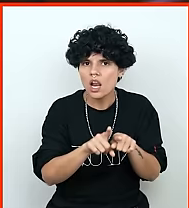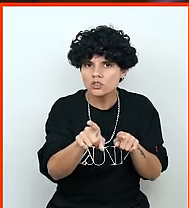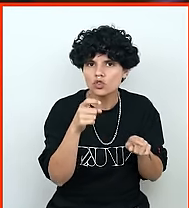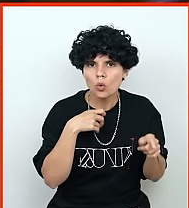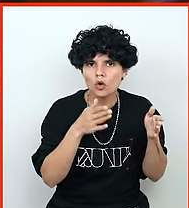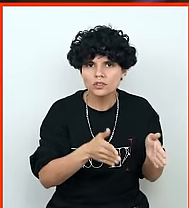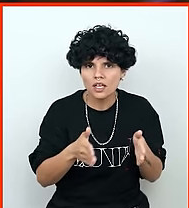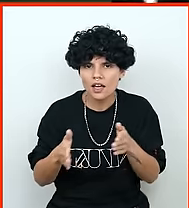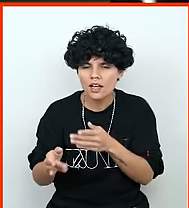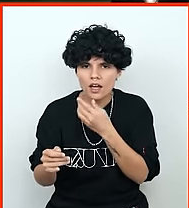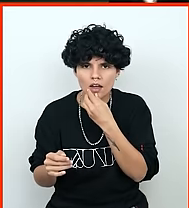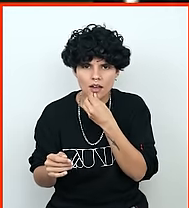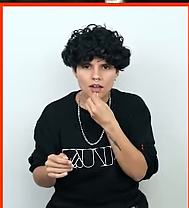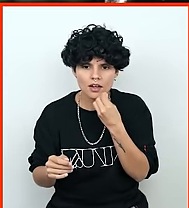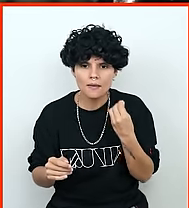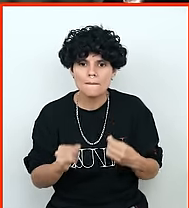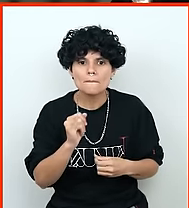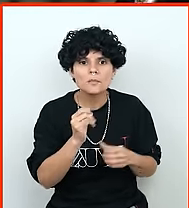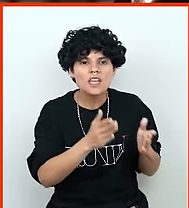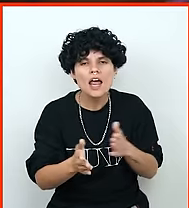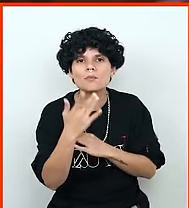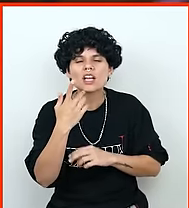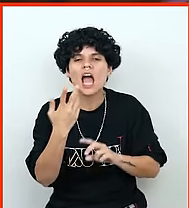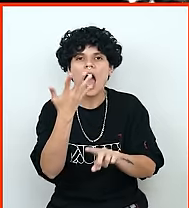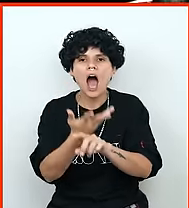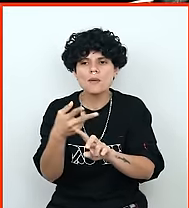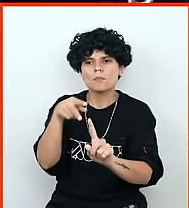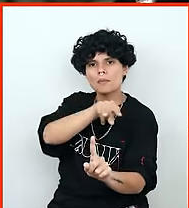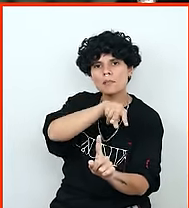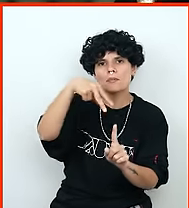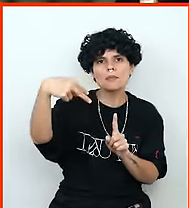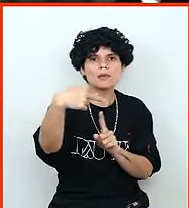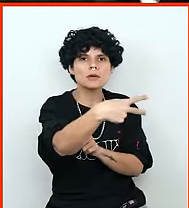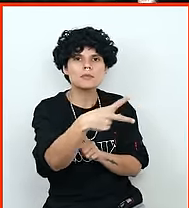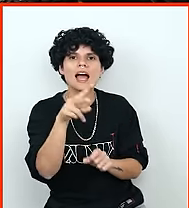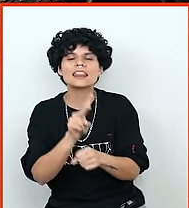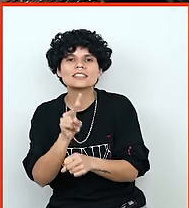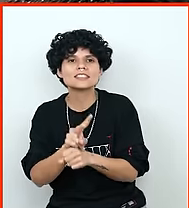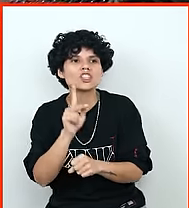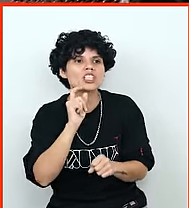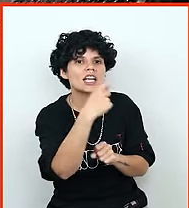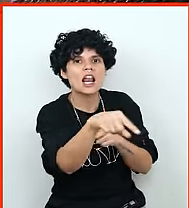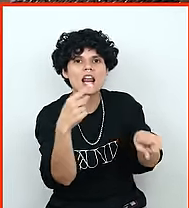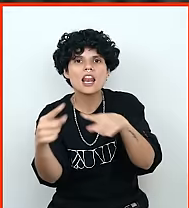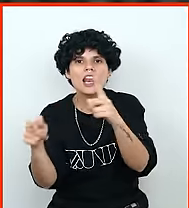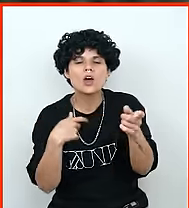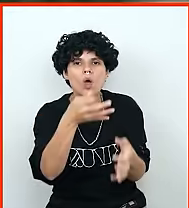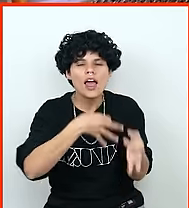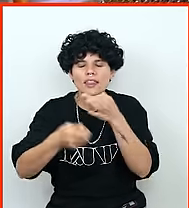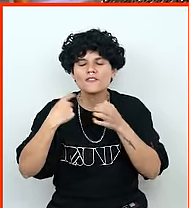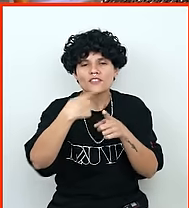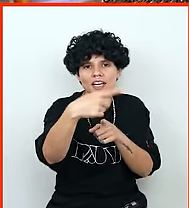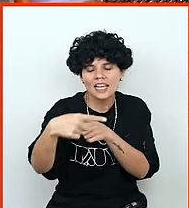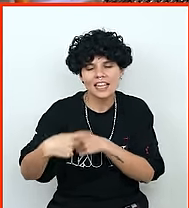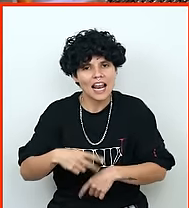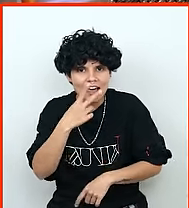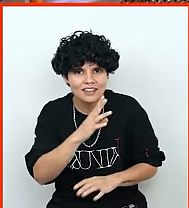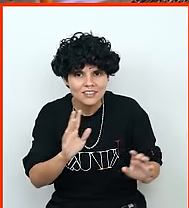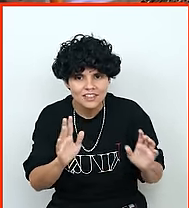serie, weón? ¿Eh? Una miniserie. Con todas las versiones, la weá. Sí, pues sí. No quería contar la weá, la mejor parte.